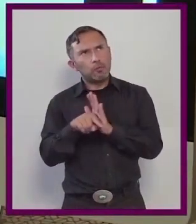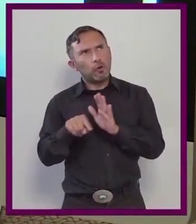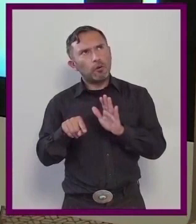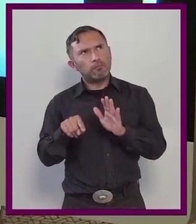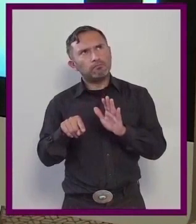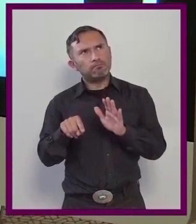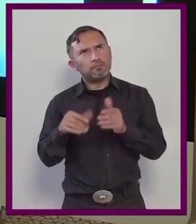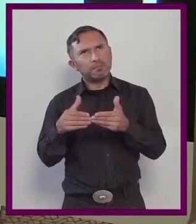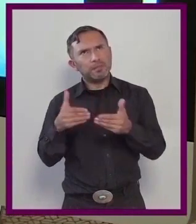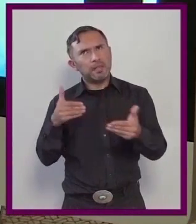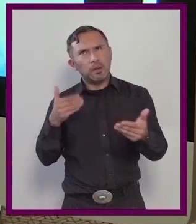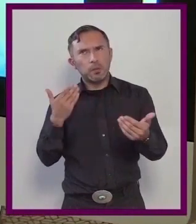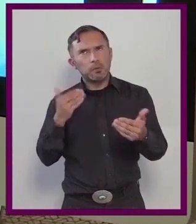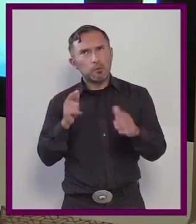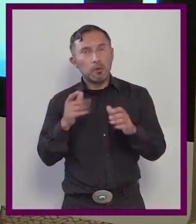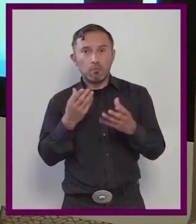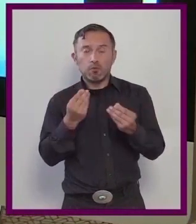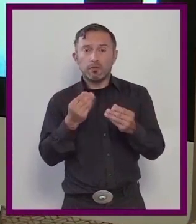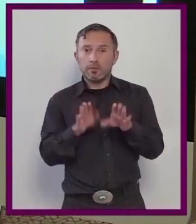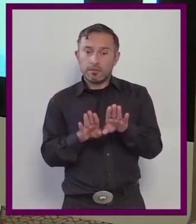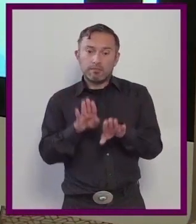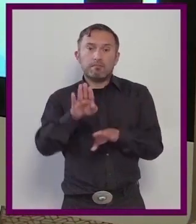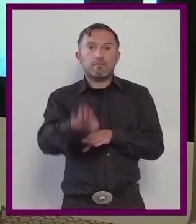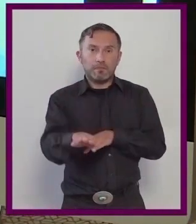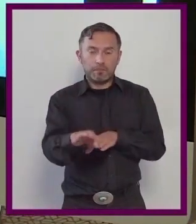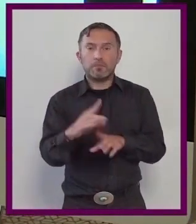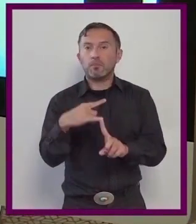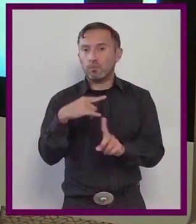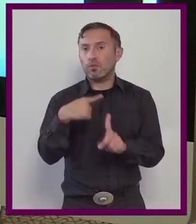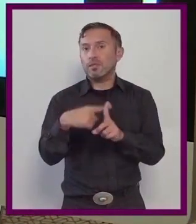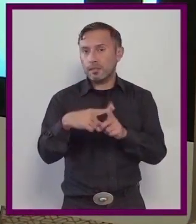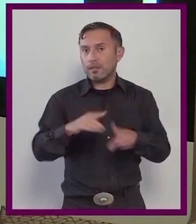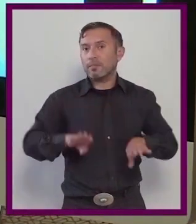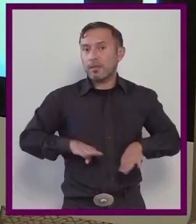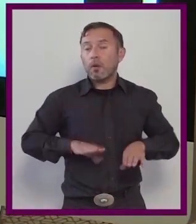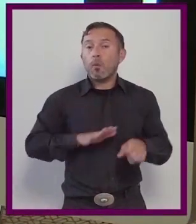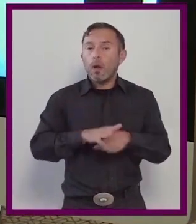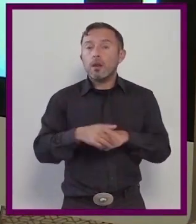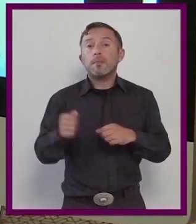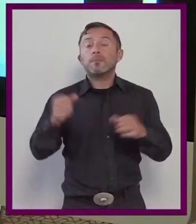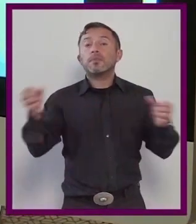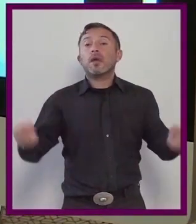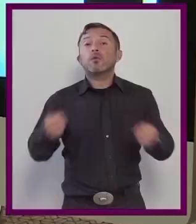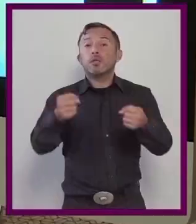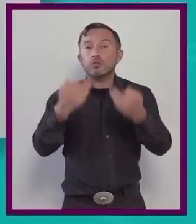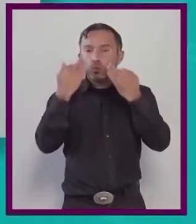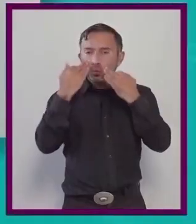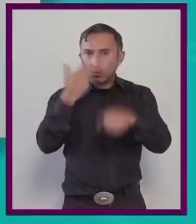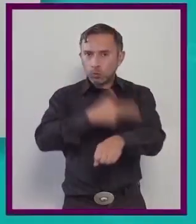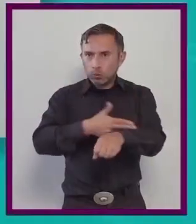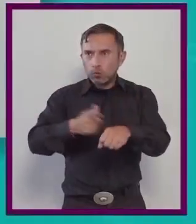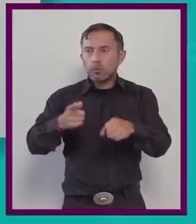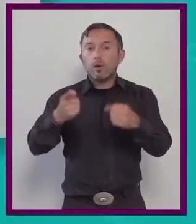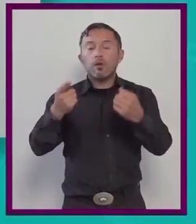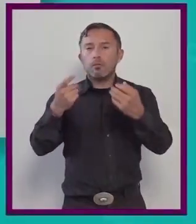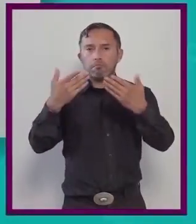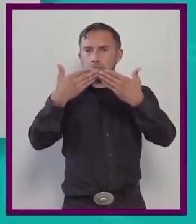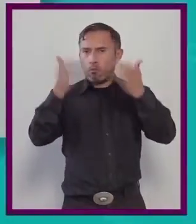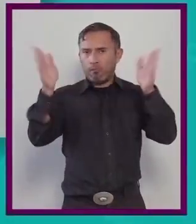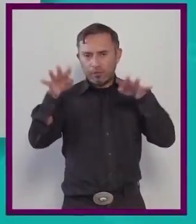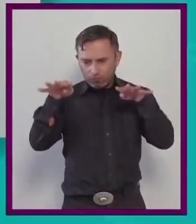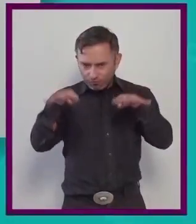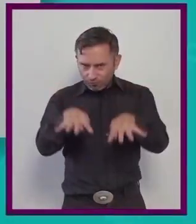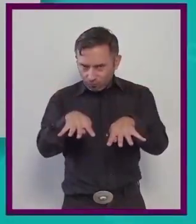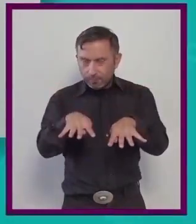contrario, le encuentro muchas ventajas y la principal es la transparencia de las audiencias, la publicidad de